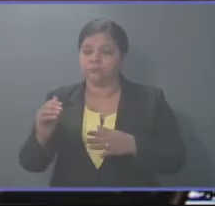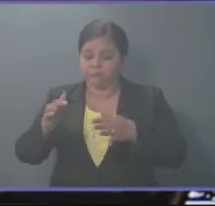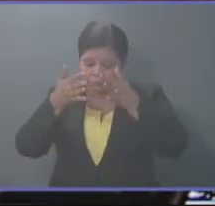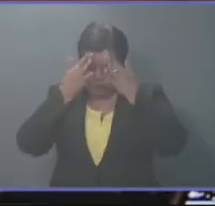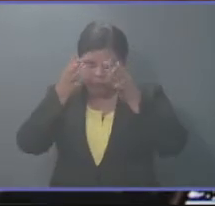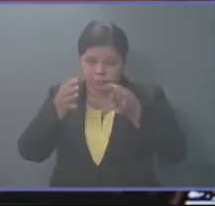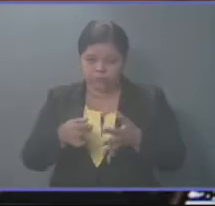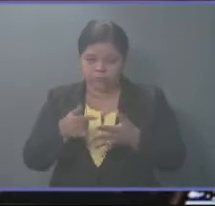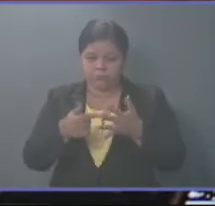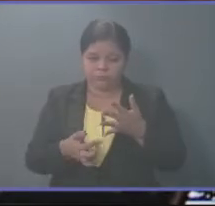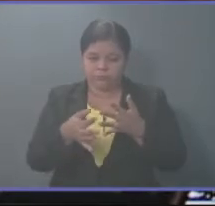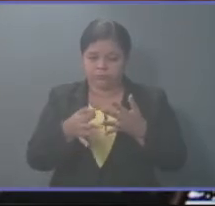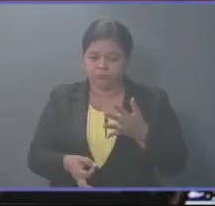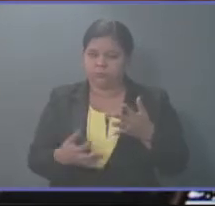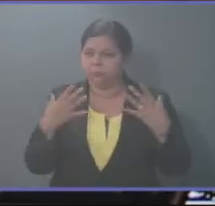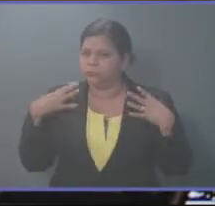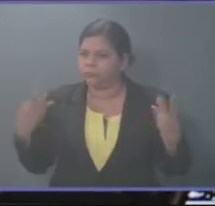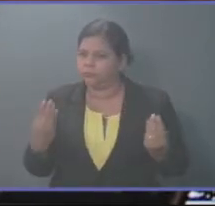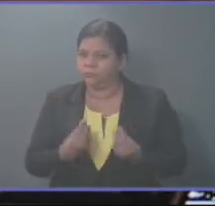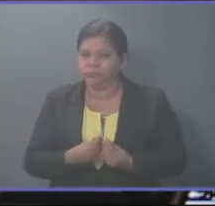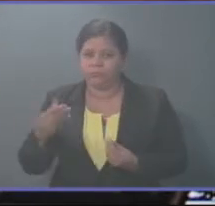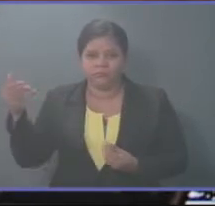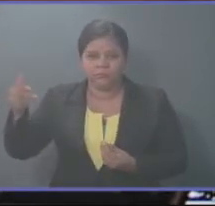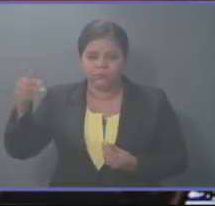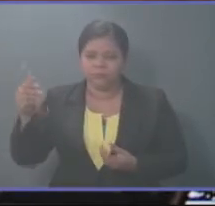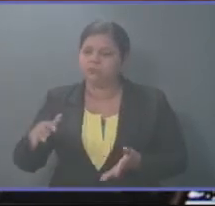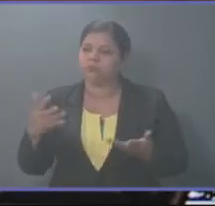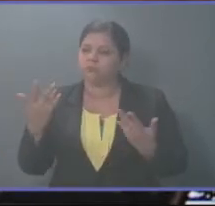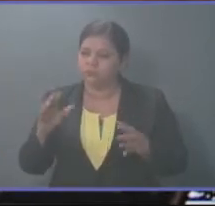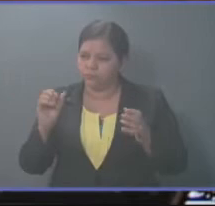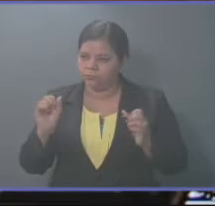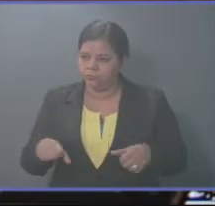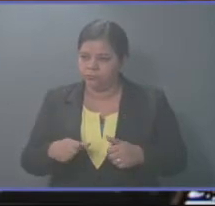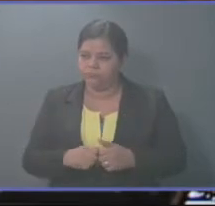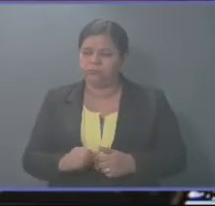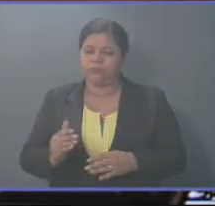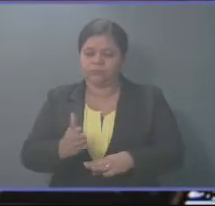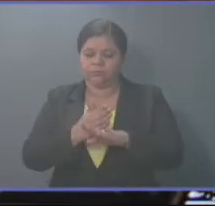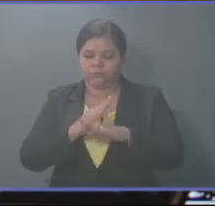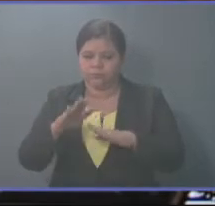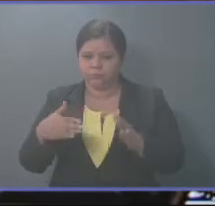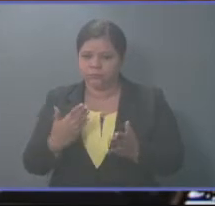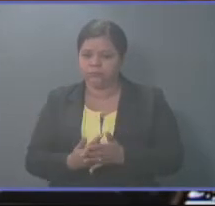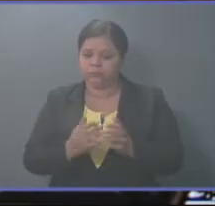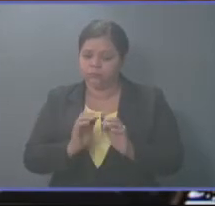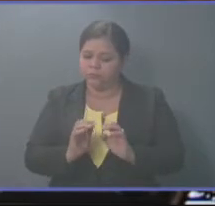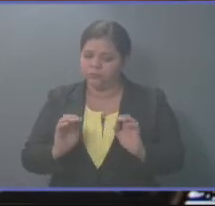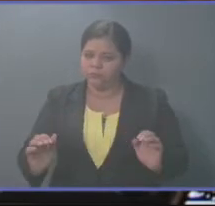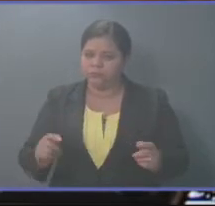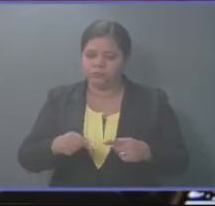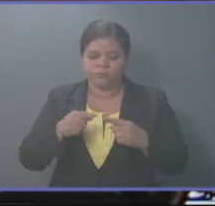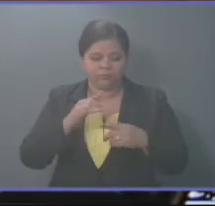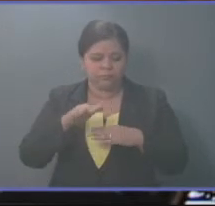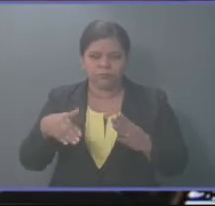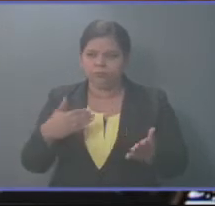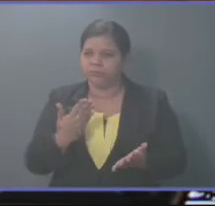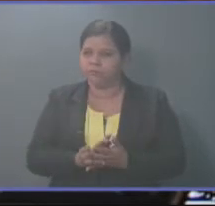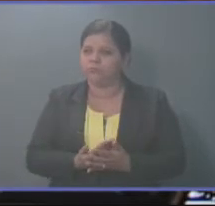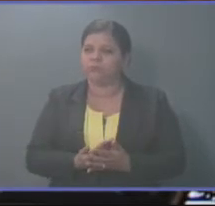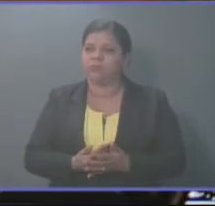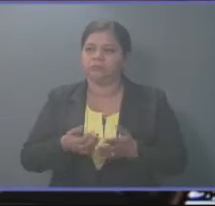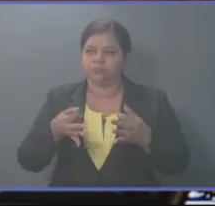administrativas, sociales y educativas apropiadas para proteger al niño contra toda forma de